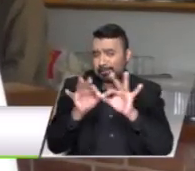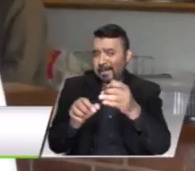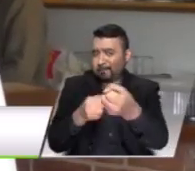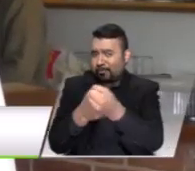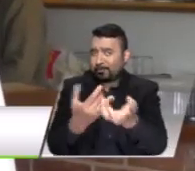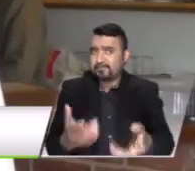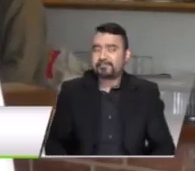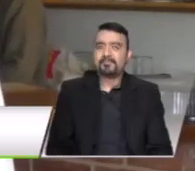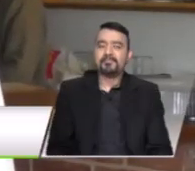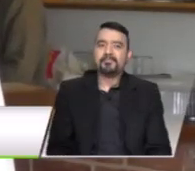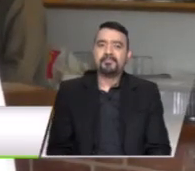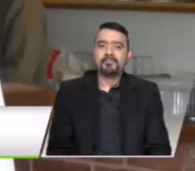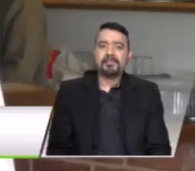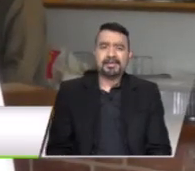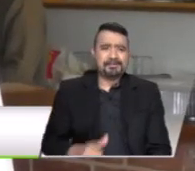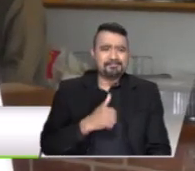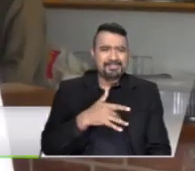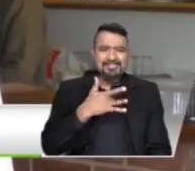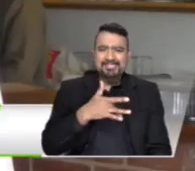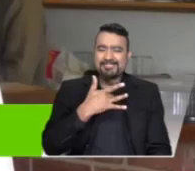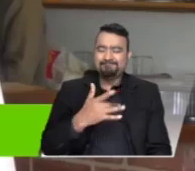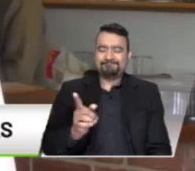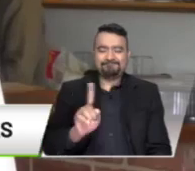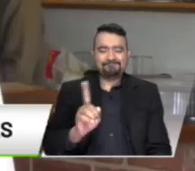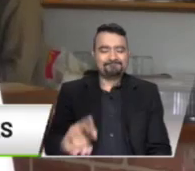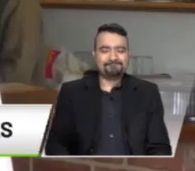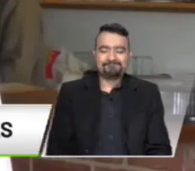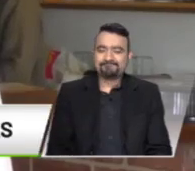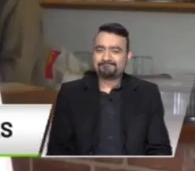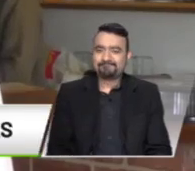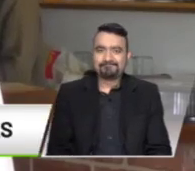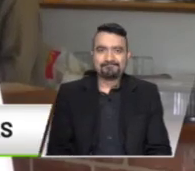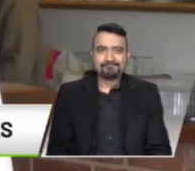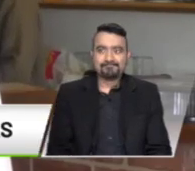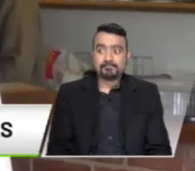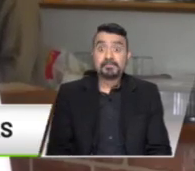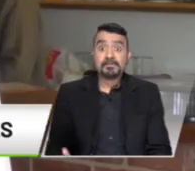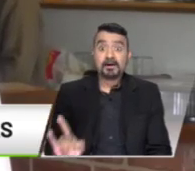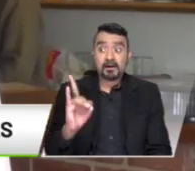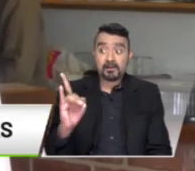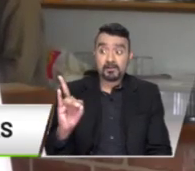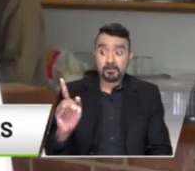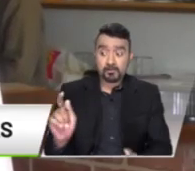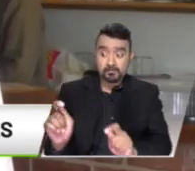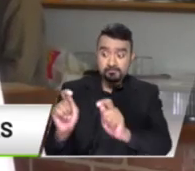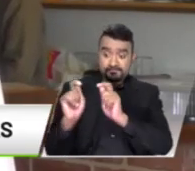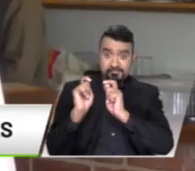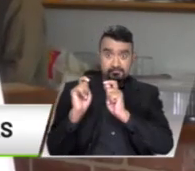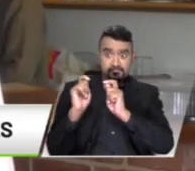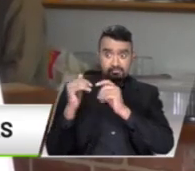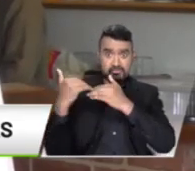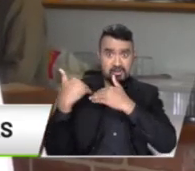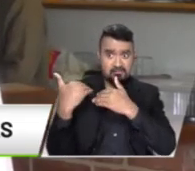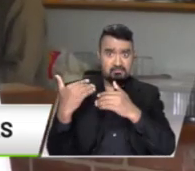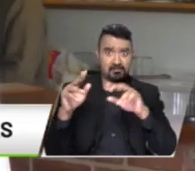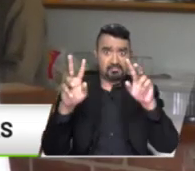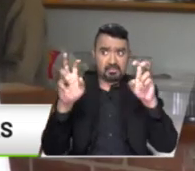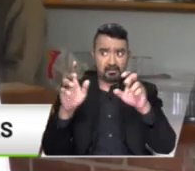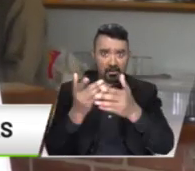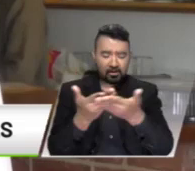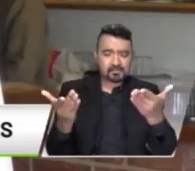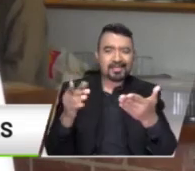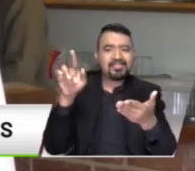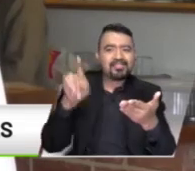acto de irresponsabilidad. Nosotros cuando ocupamos cargos públicos tenemos que estar orientados y dejarnos llevar